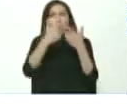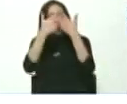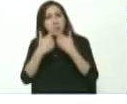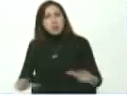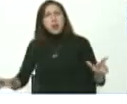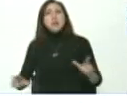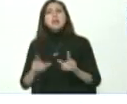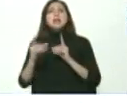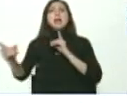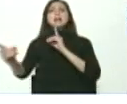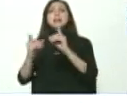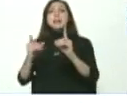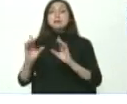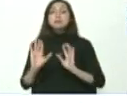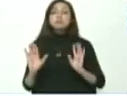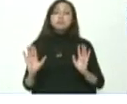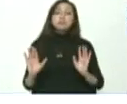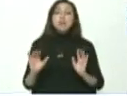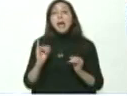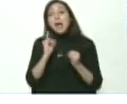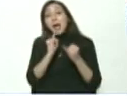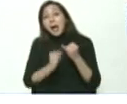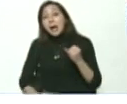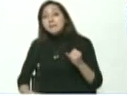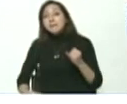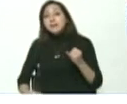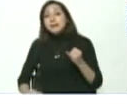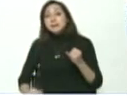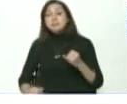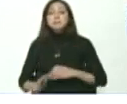diálogo. Al final,